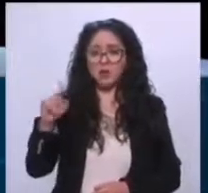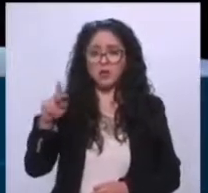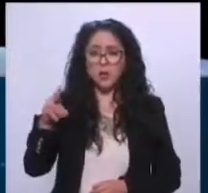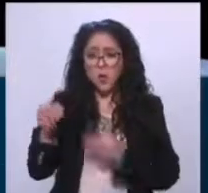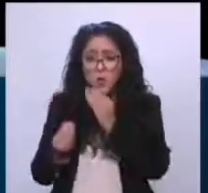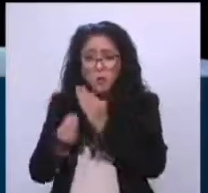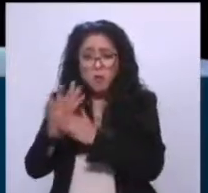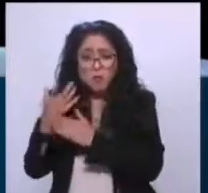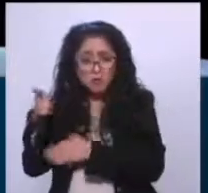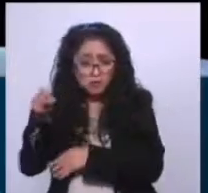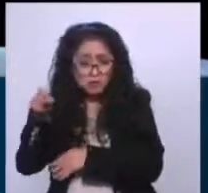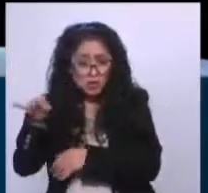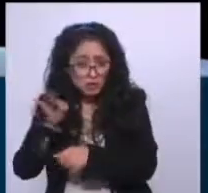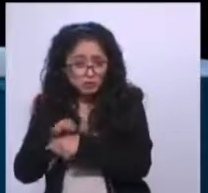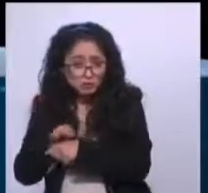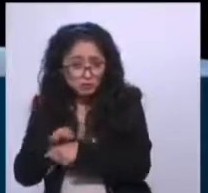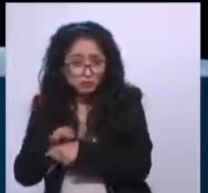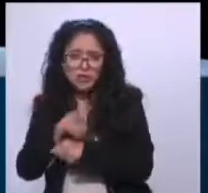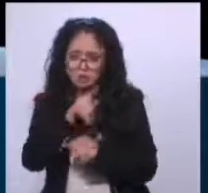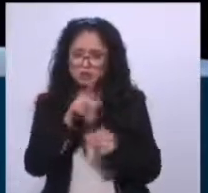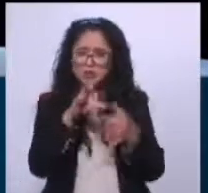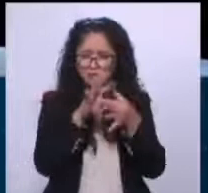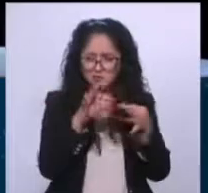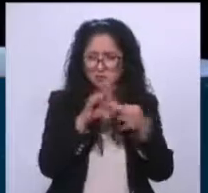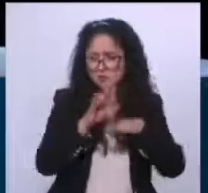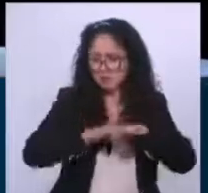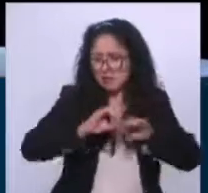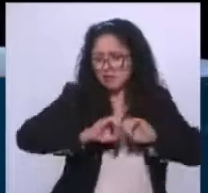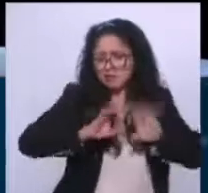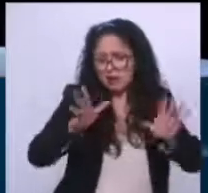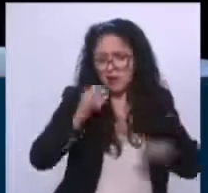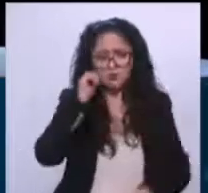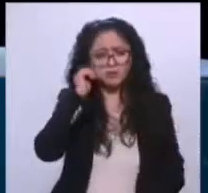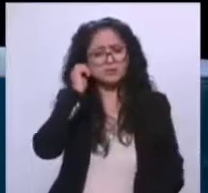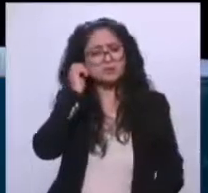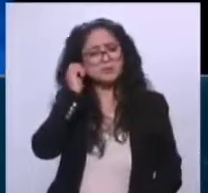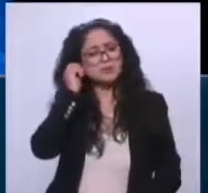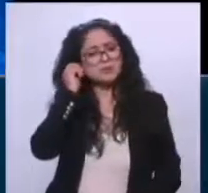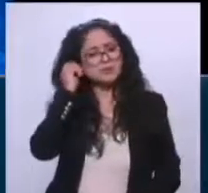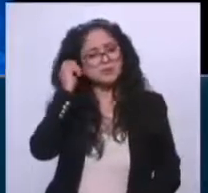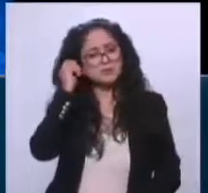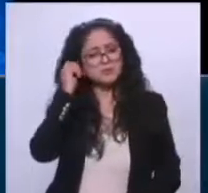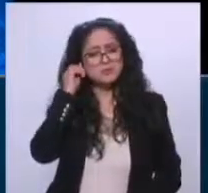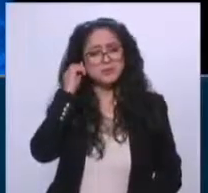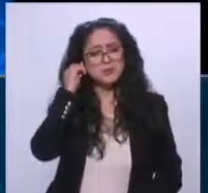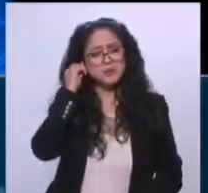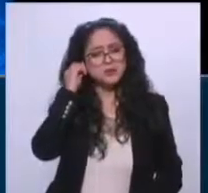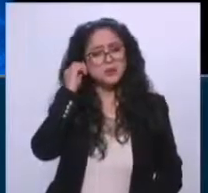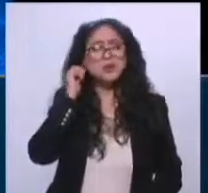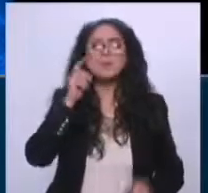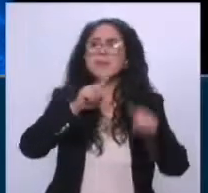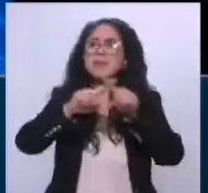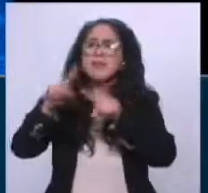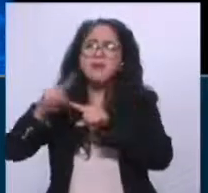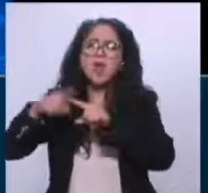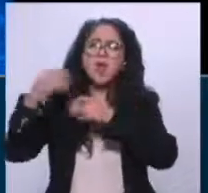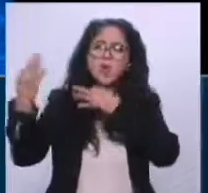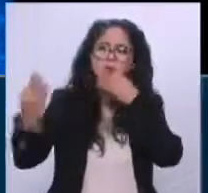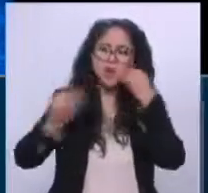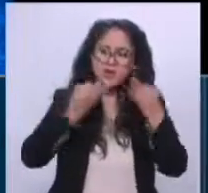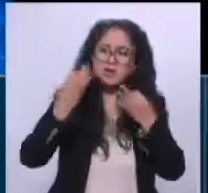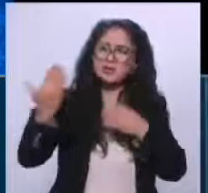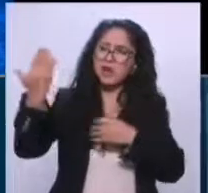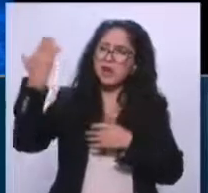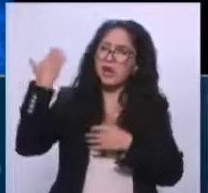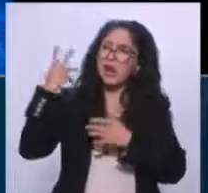esto? Así es. Bueno, los hechos que son del conocimiento público a través de medios de comunicación tuvieron lugar en 2005,